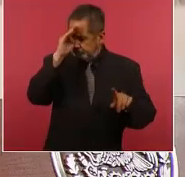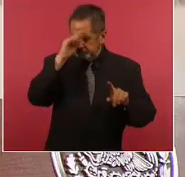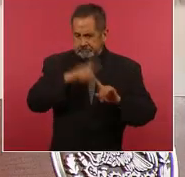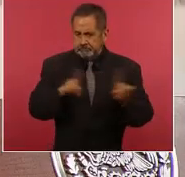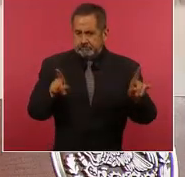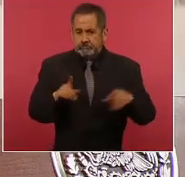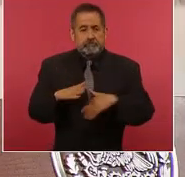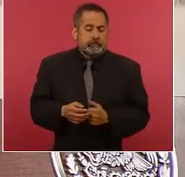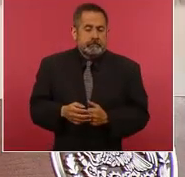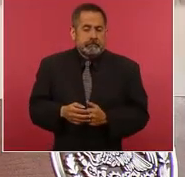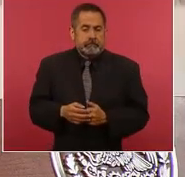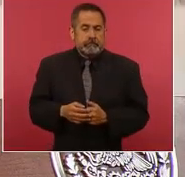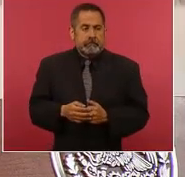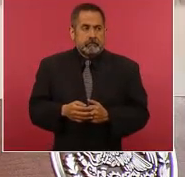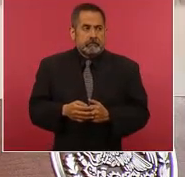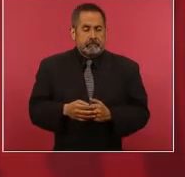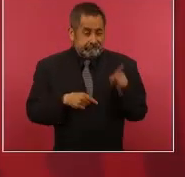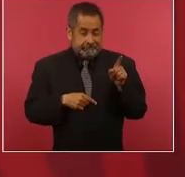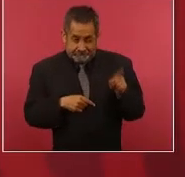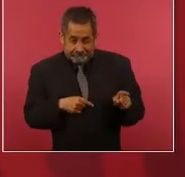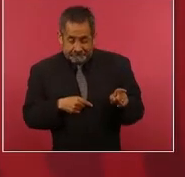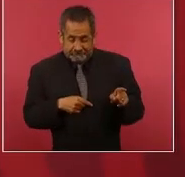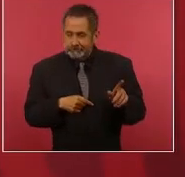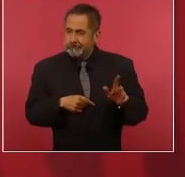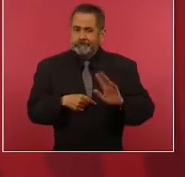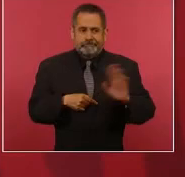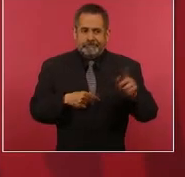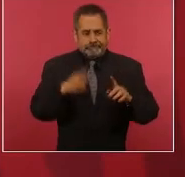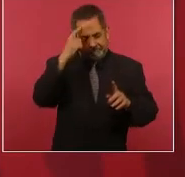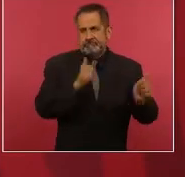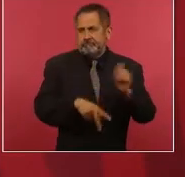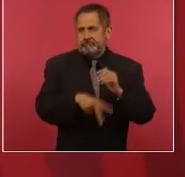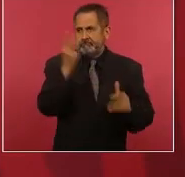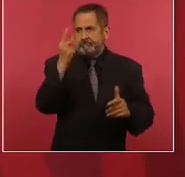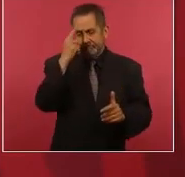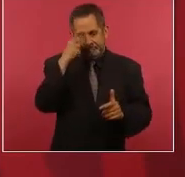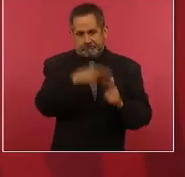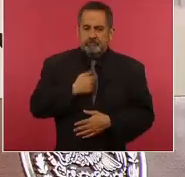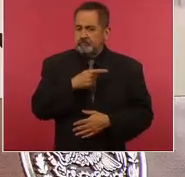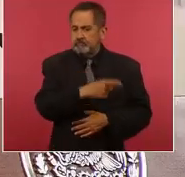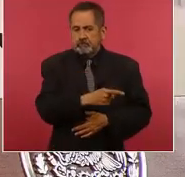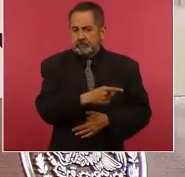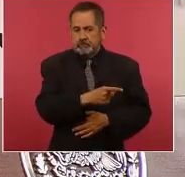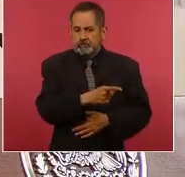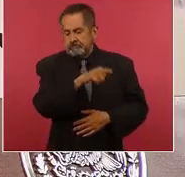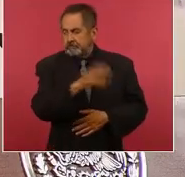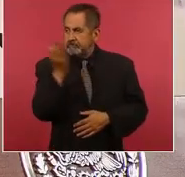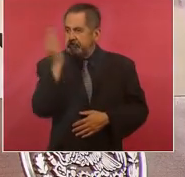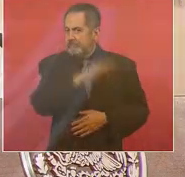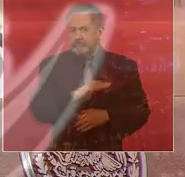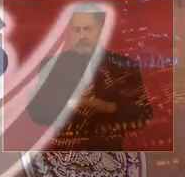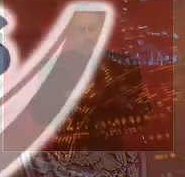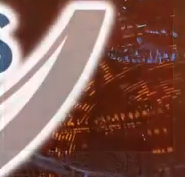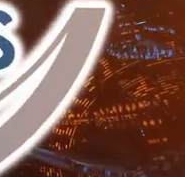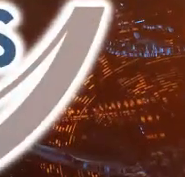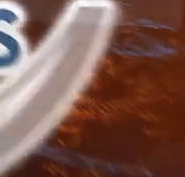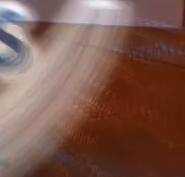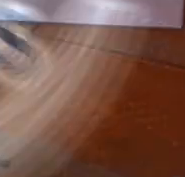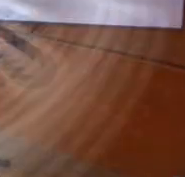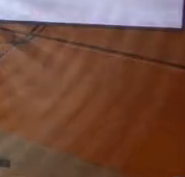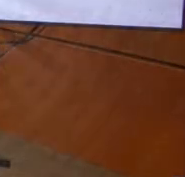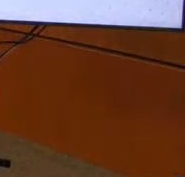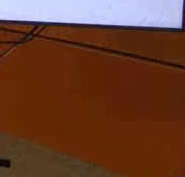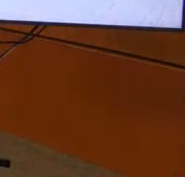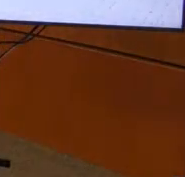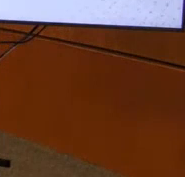comparto, porque la considero retrógrada, inhumana, falsa, hipócrita. Con